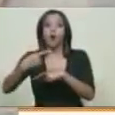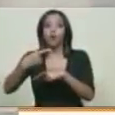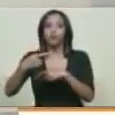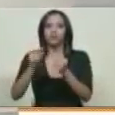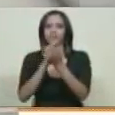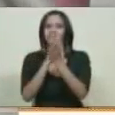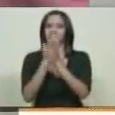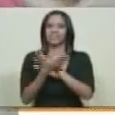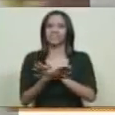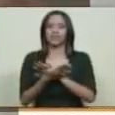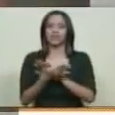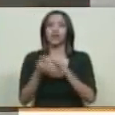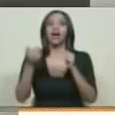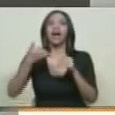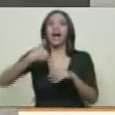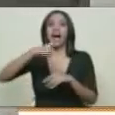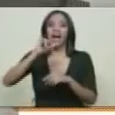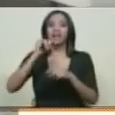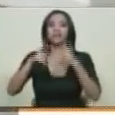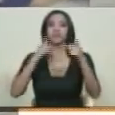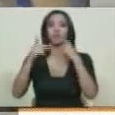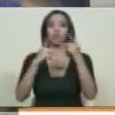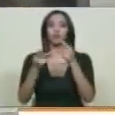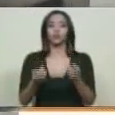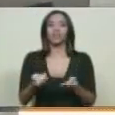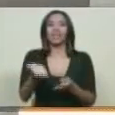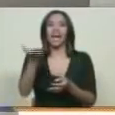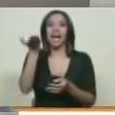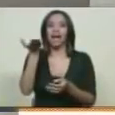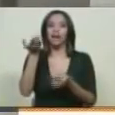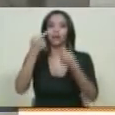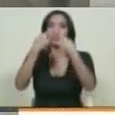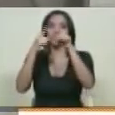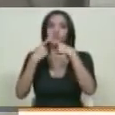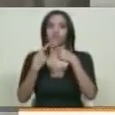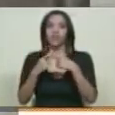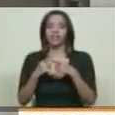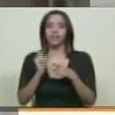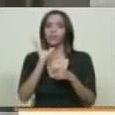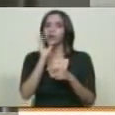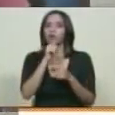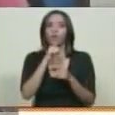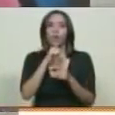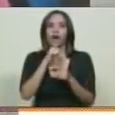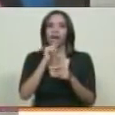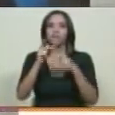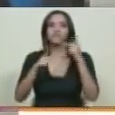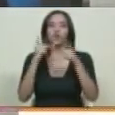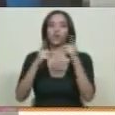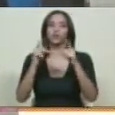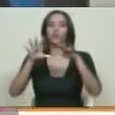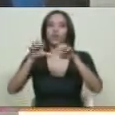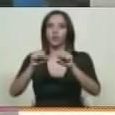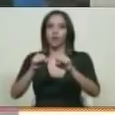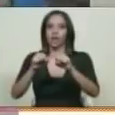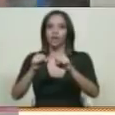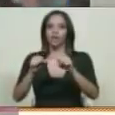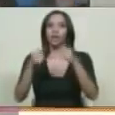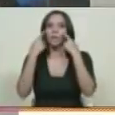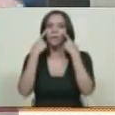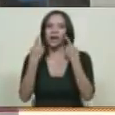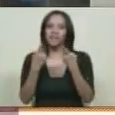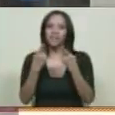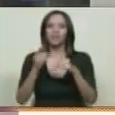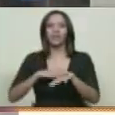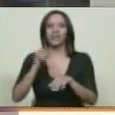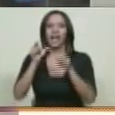Hay productos caros de distintas marcas, pero no hay productos regulados. Vamos a ver por qué la gente está